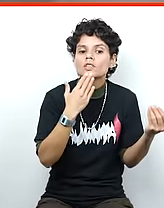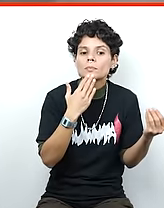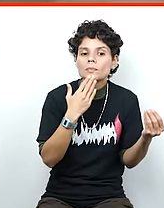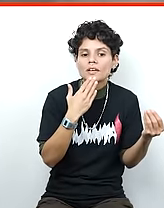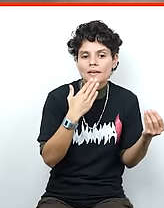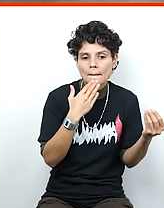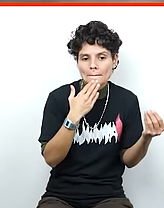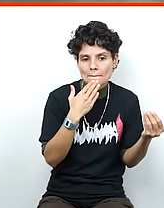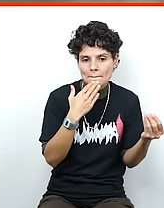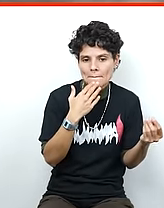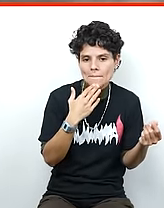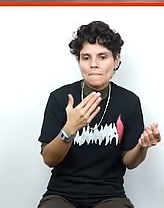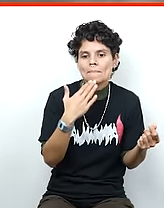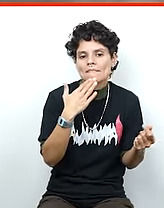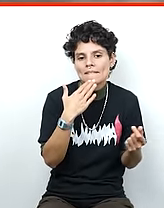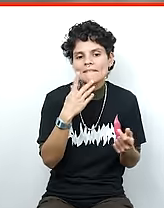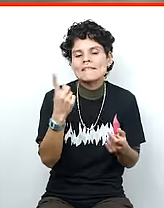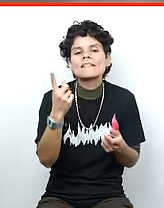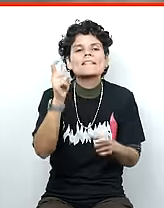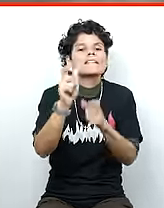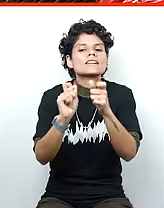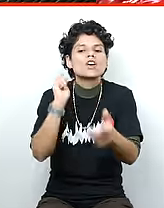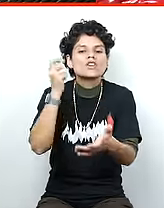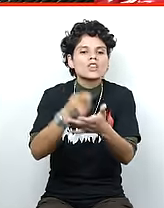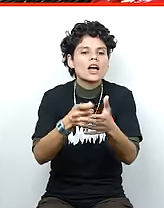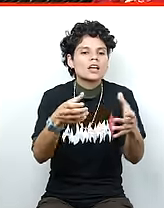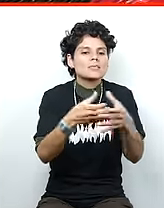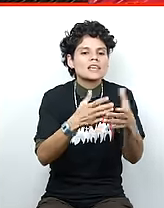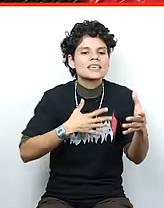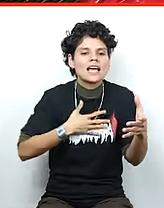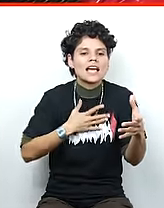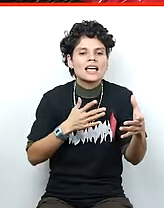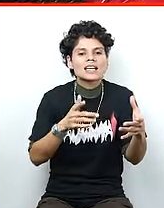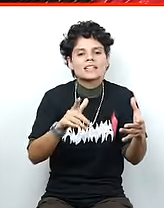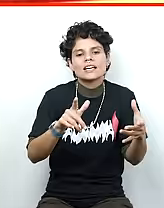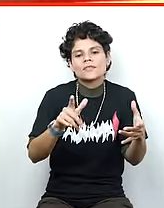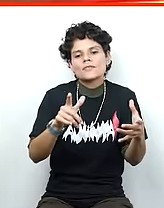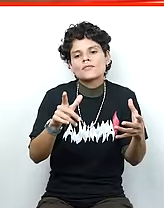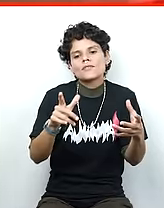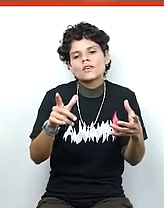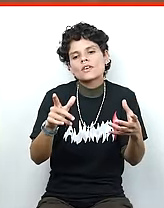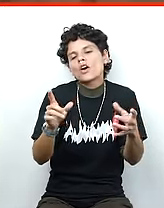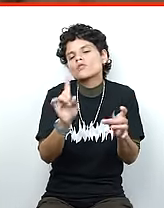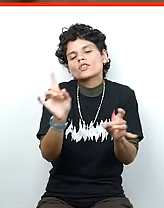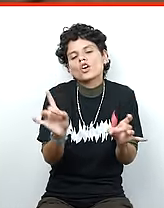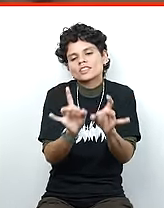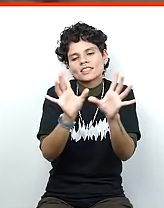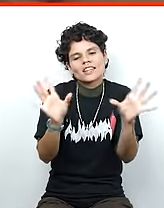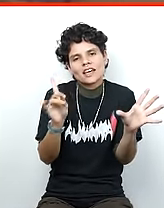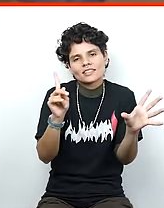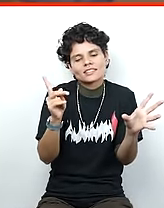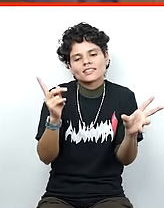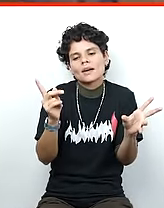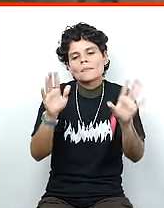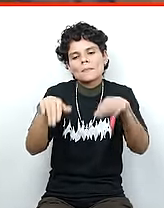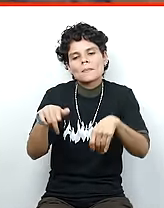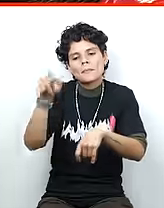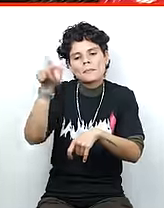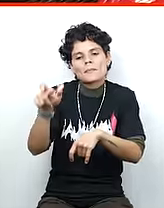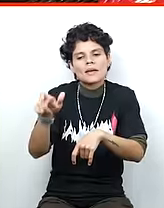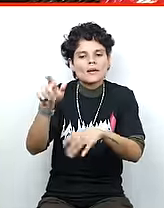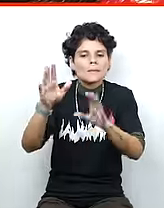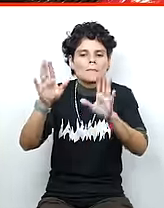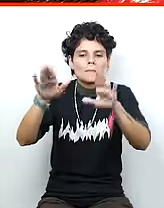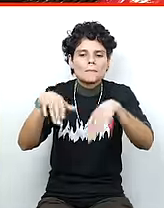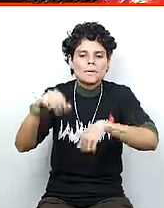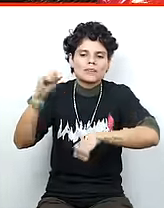que contrataron al Jerry Klein para que te telonearan la salida. No, o sea, fue una estúpido, fue una casualidad. Fue una coincidencia, nomás, fue una coincidencia.